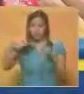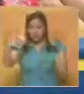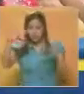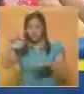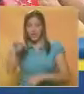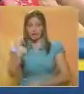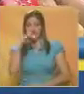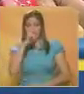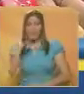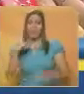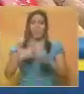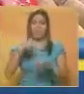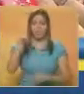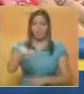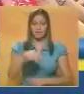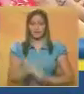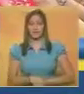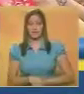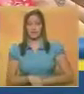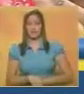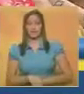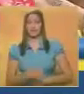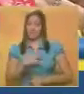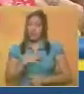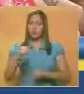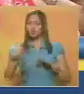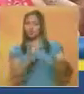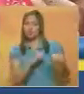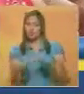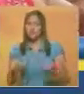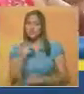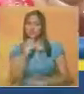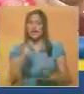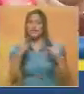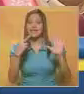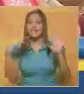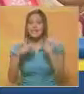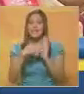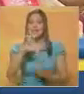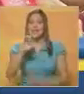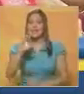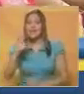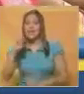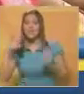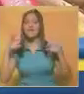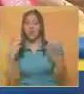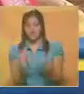este año. Nosotros hemos movilizado ya cerca de 7.500 familias